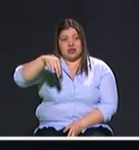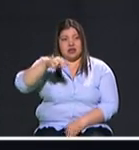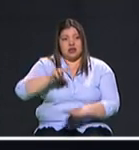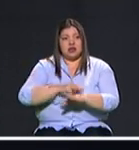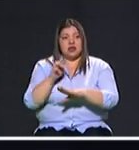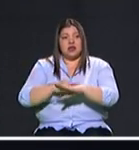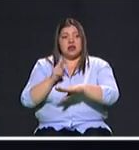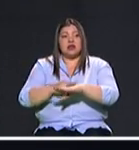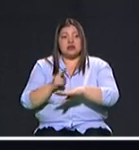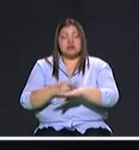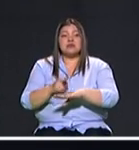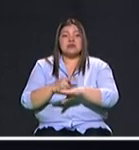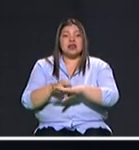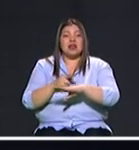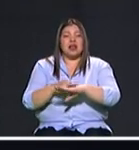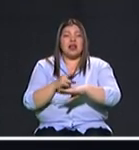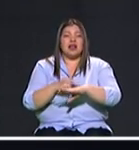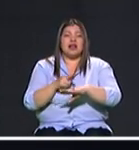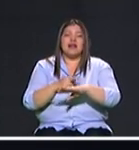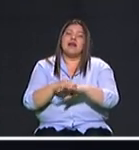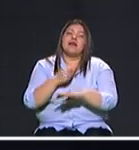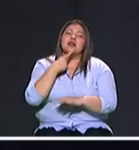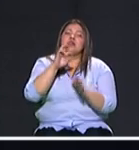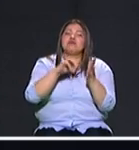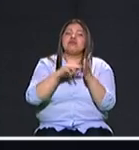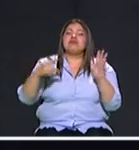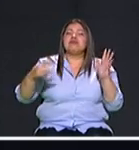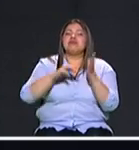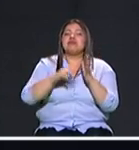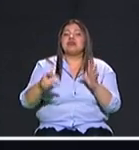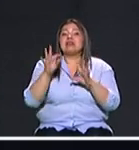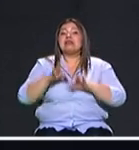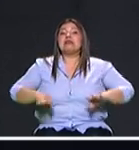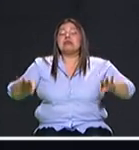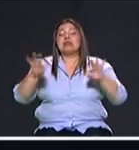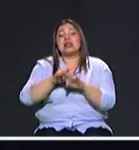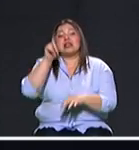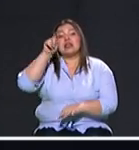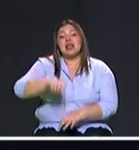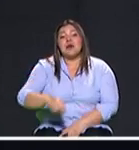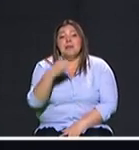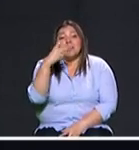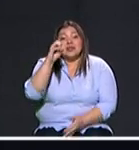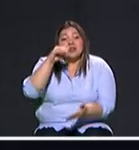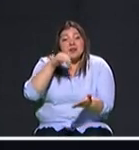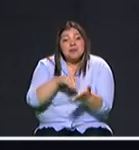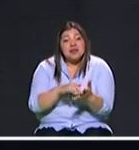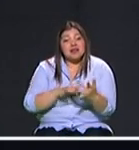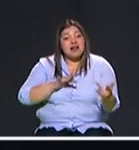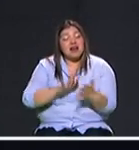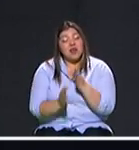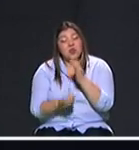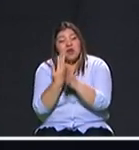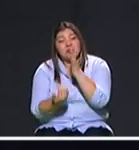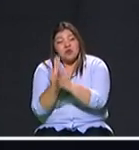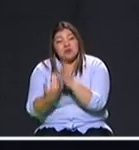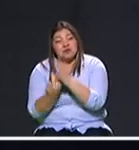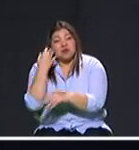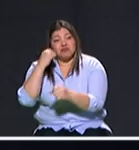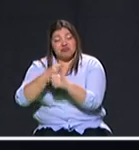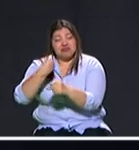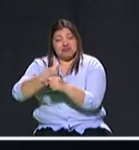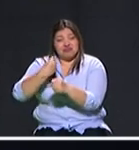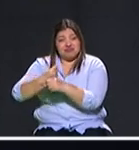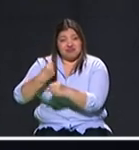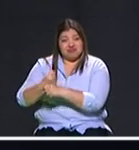involucrarnos en la cuarta revolución industrial requerimos de la creación de 20.000 nuevos puestos de trabajo pero para crear esos 20.000 puestos